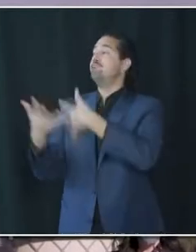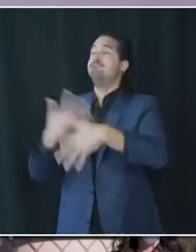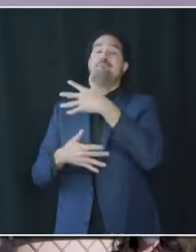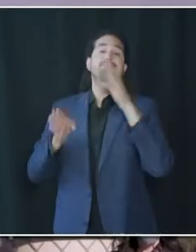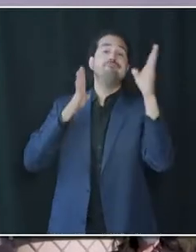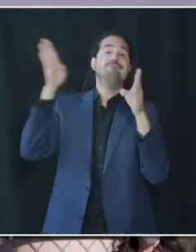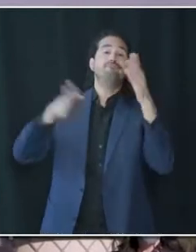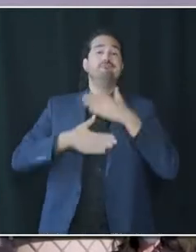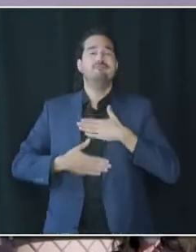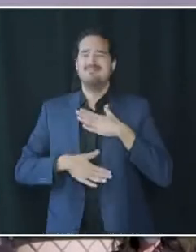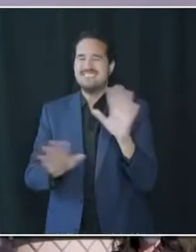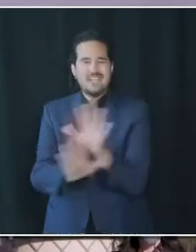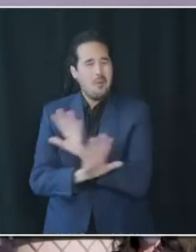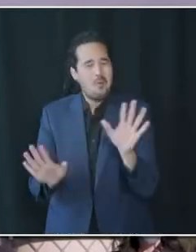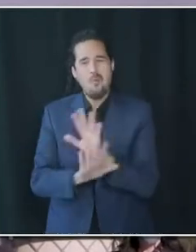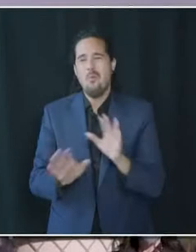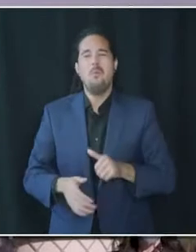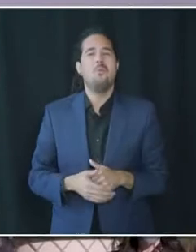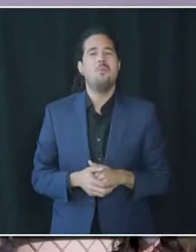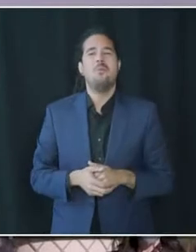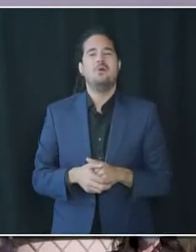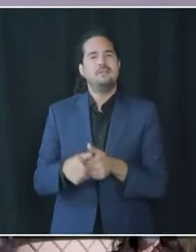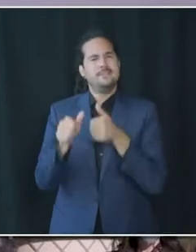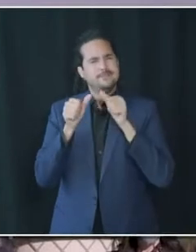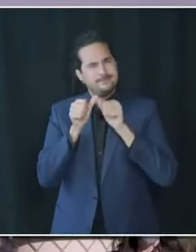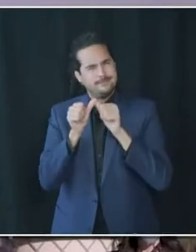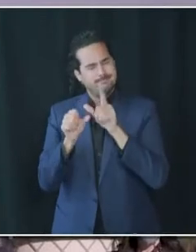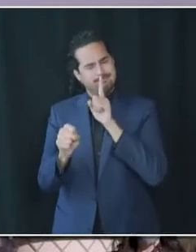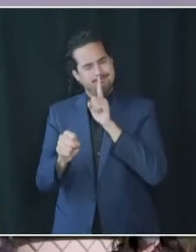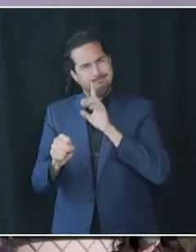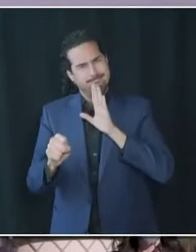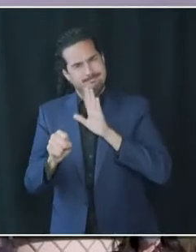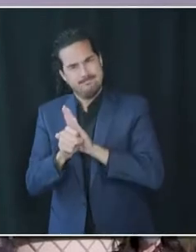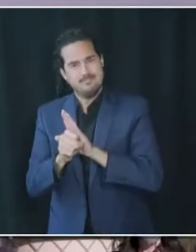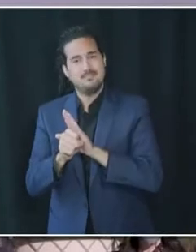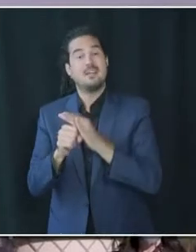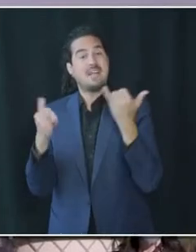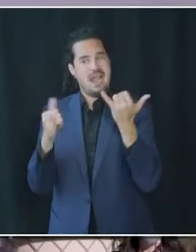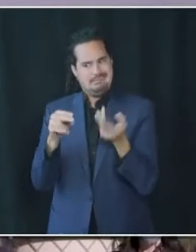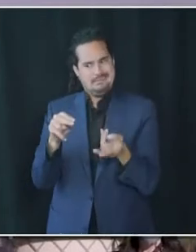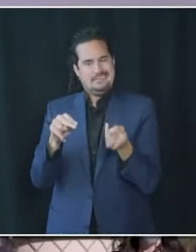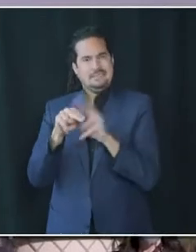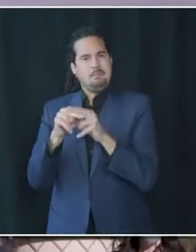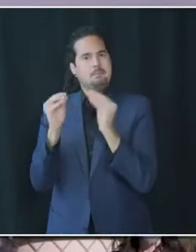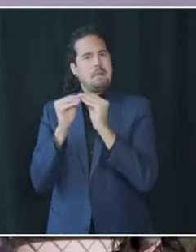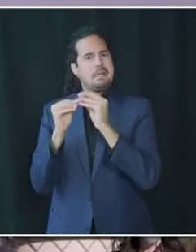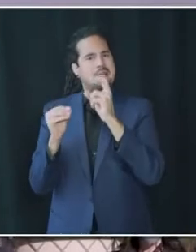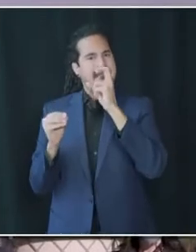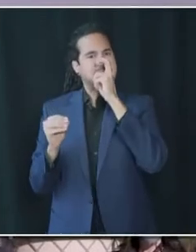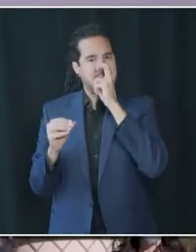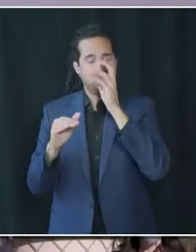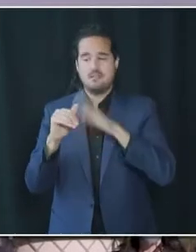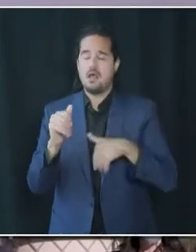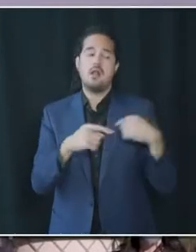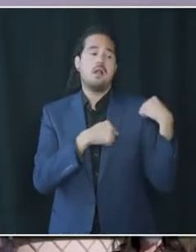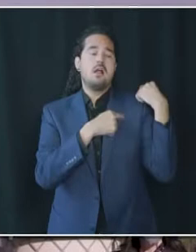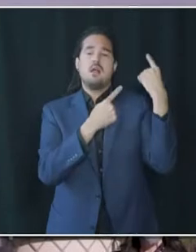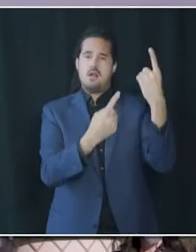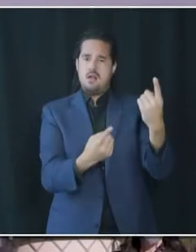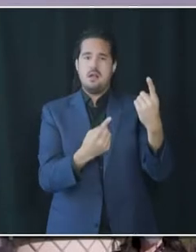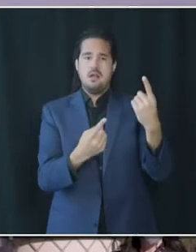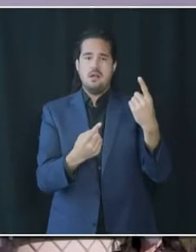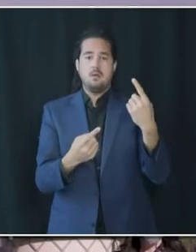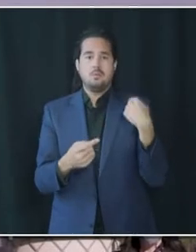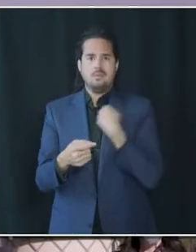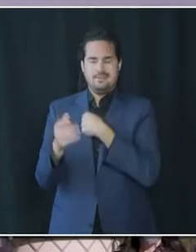excelente trabajo que hemos así que hemos hecho seguir haciéndolo tal vez ahora más que nunca porque estamos viendo la